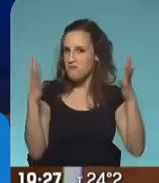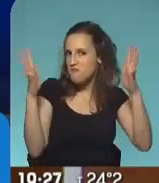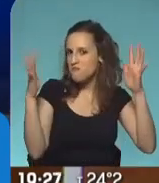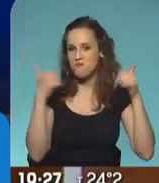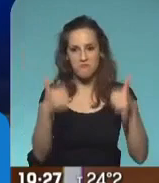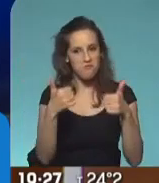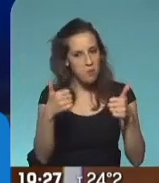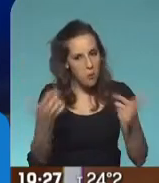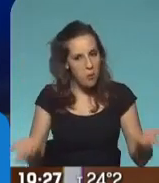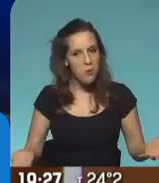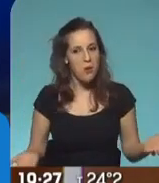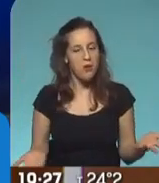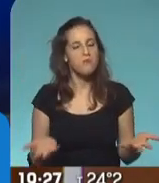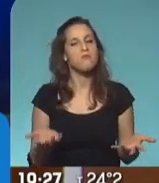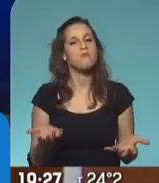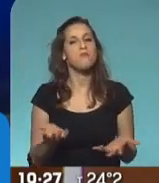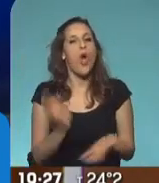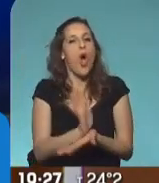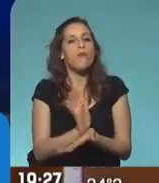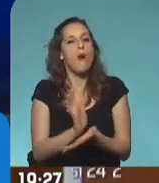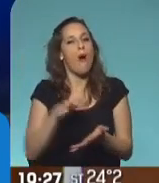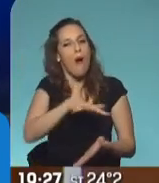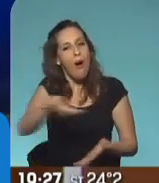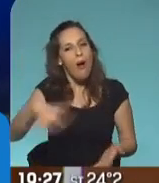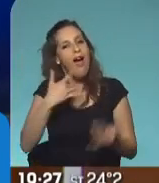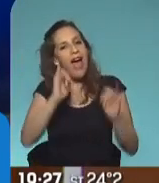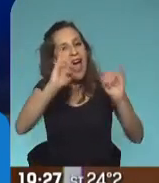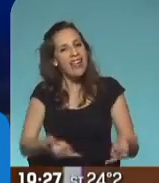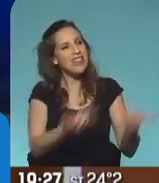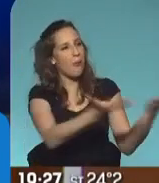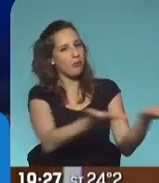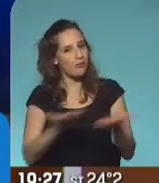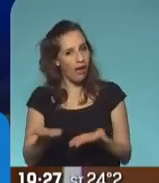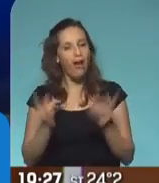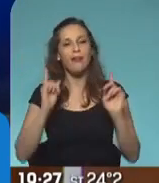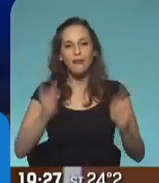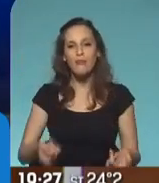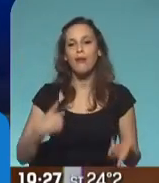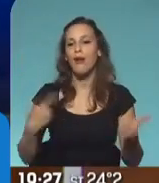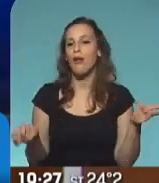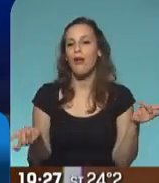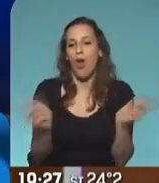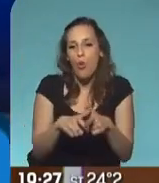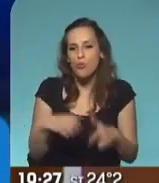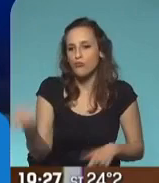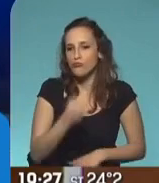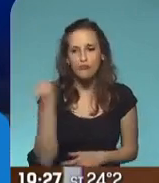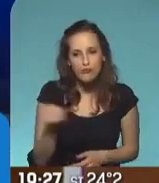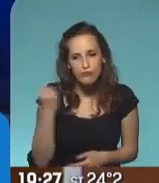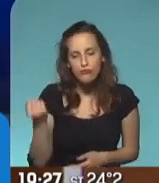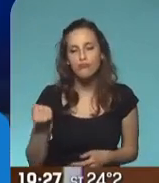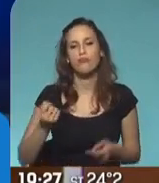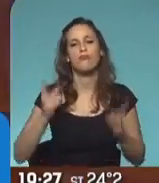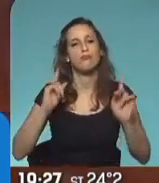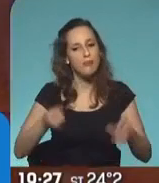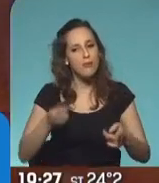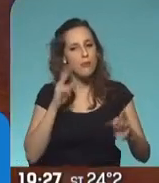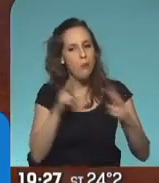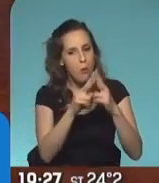si realmente lo fuera. Tuvo reuniones muy importantes, se encontró inclusive con Pedro